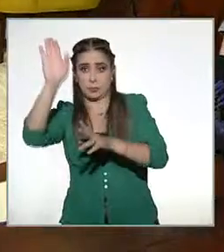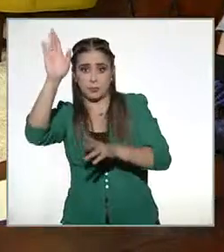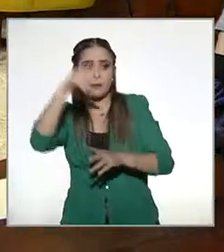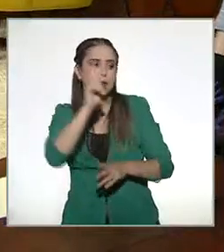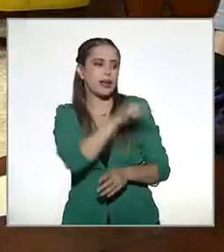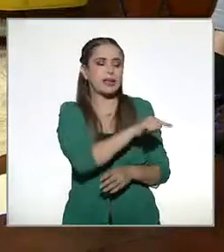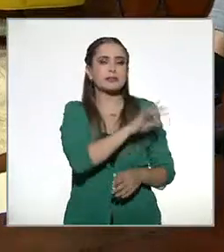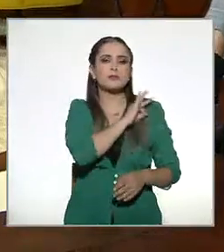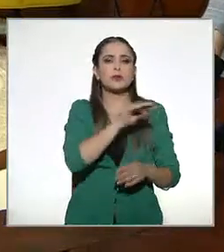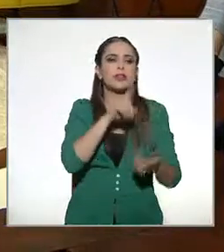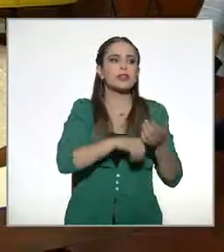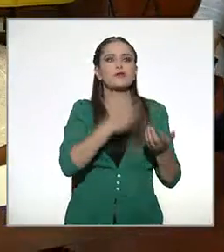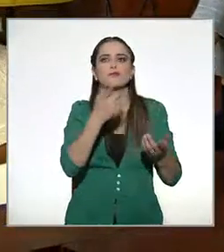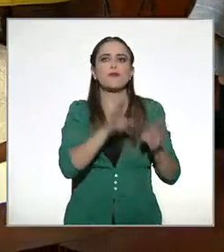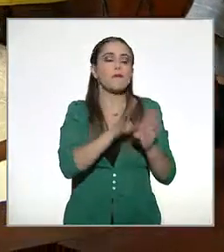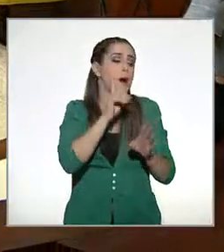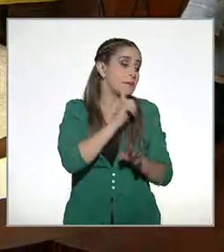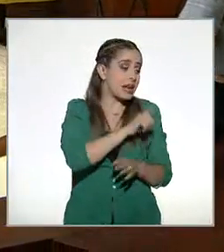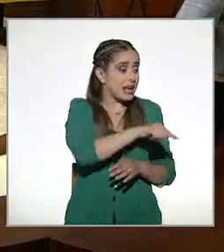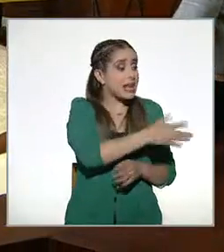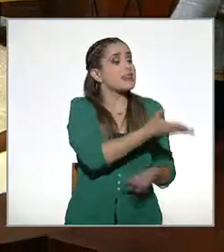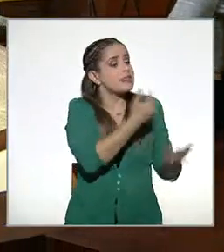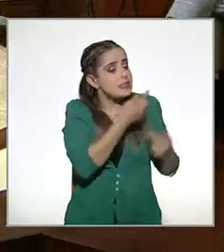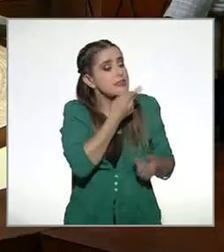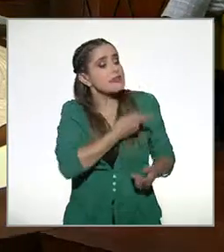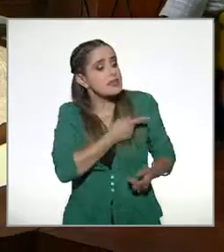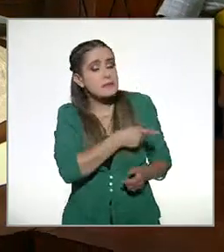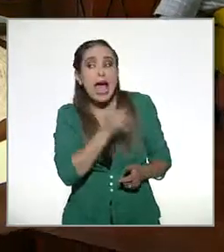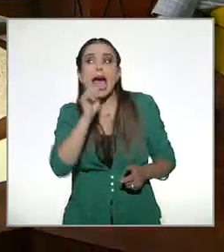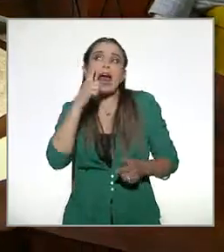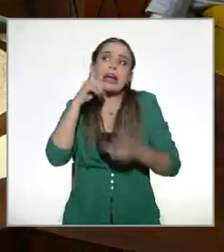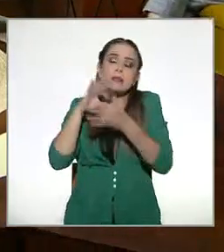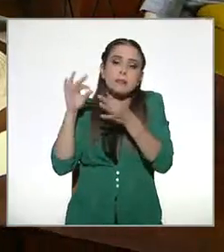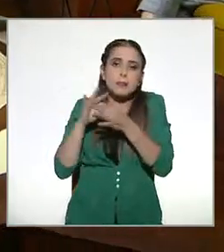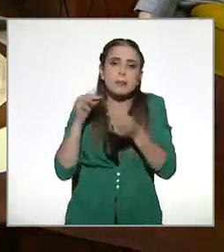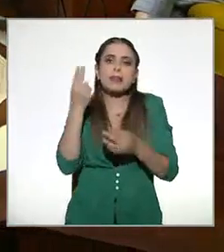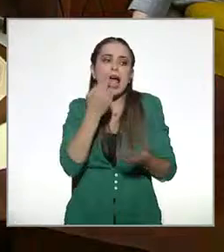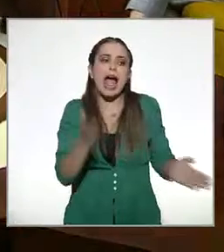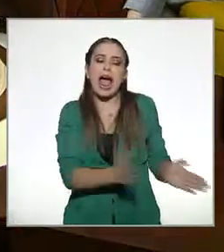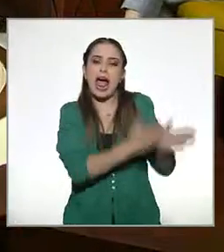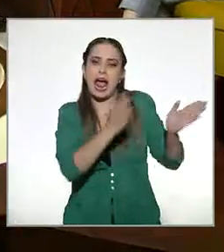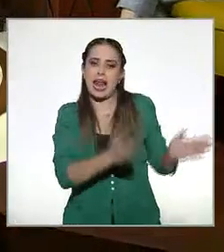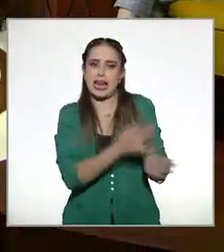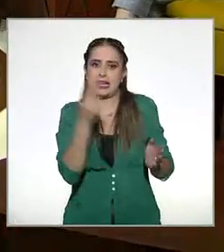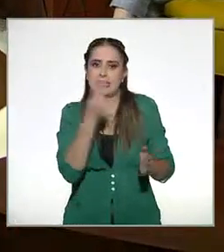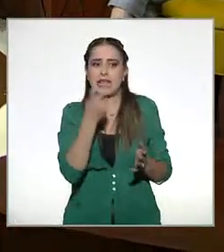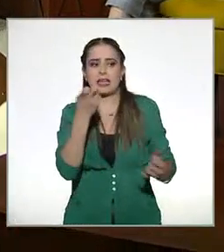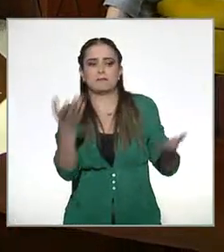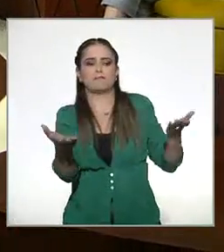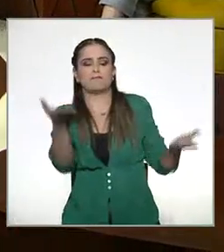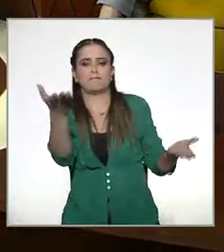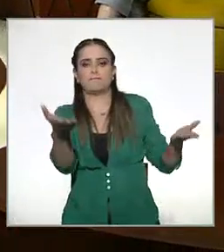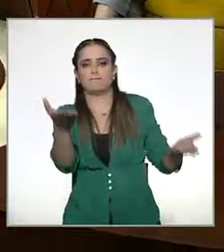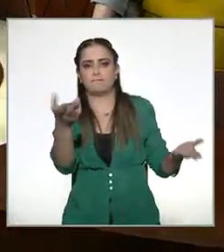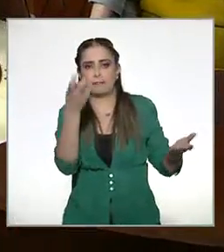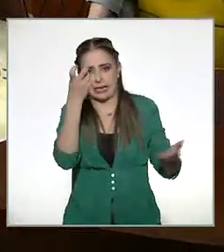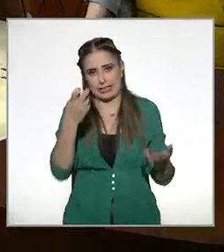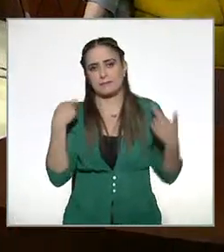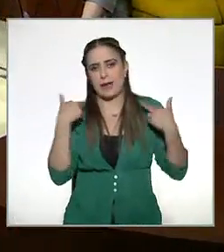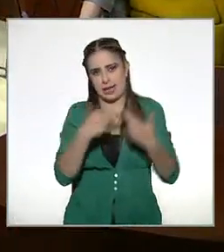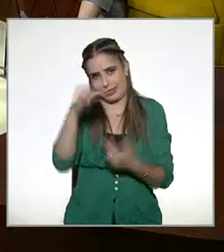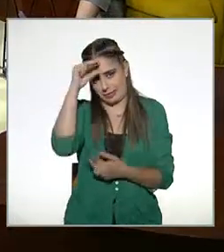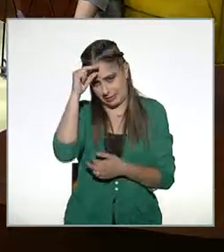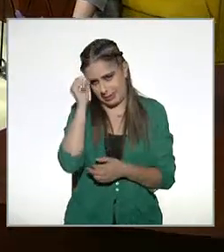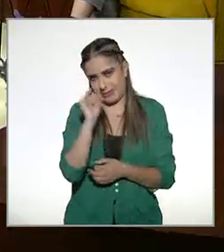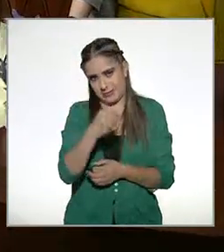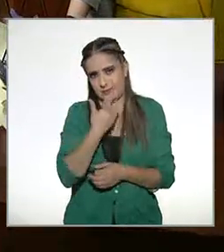exacto y así debe hacer la educación se puede romper digamos ese efecto pigmaleón de alguna manera así es bueno y la